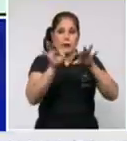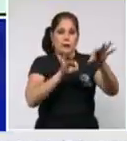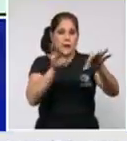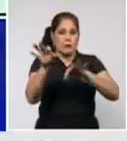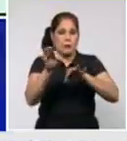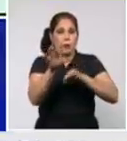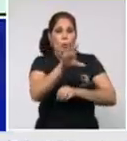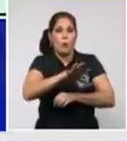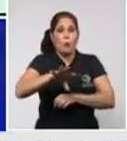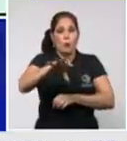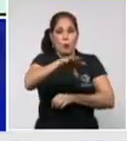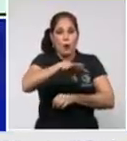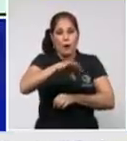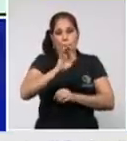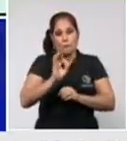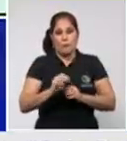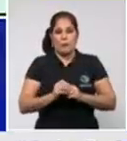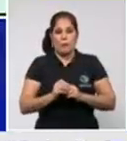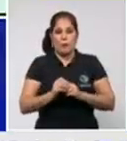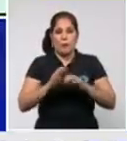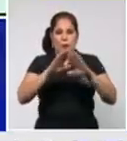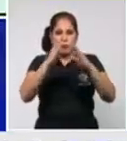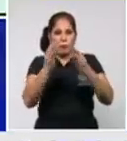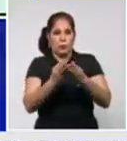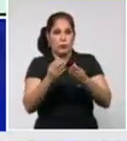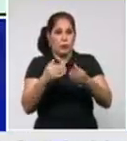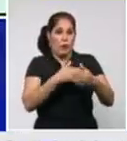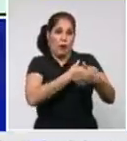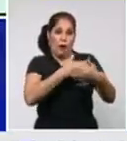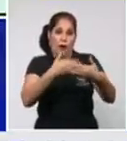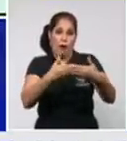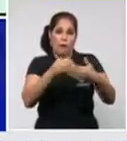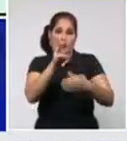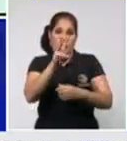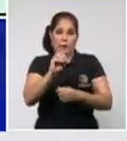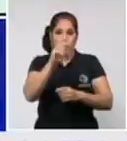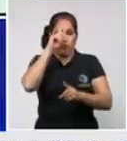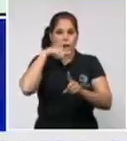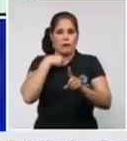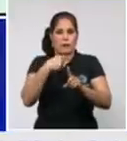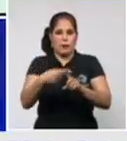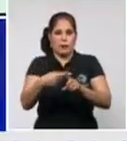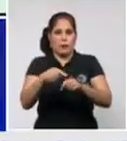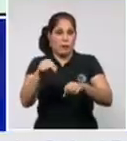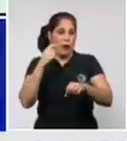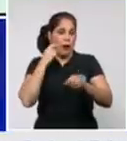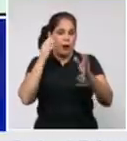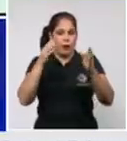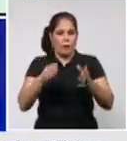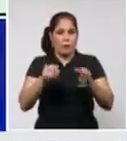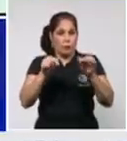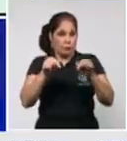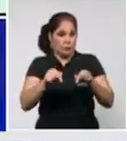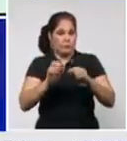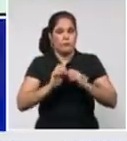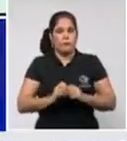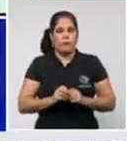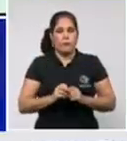del mundo. Eso es hasta el 30 de septiembre de este año. Ahí, como ustedes pueden